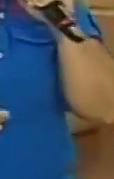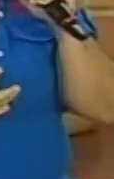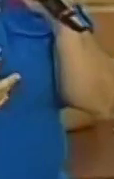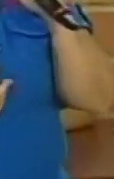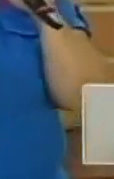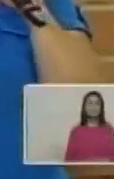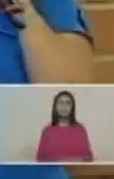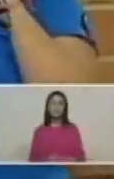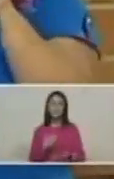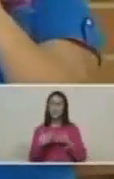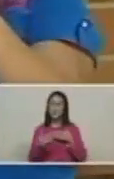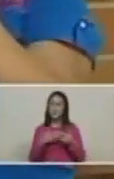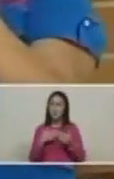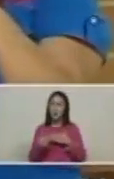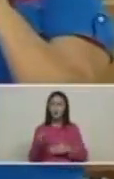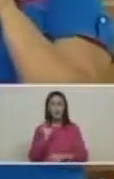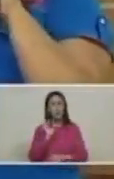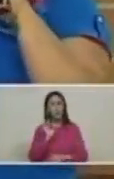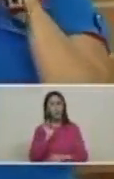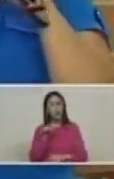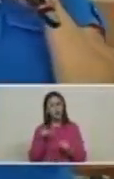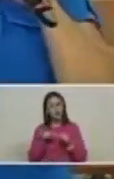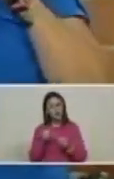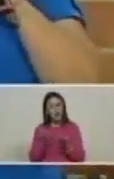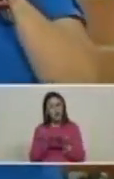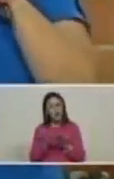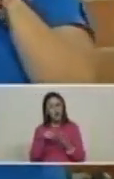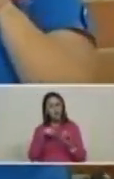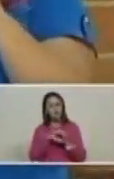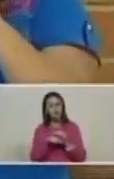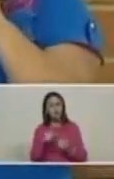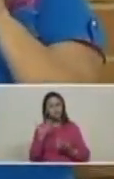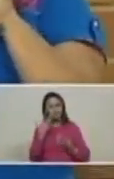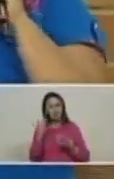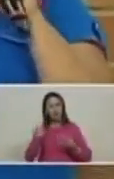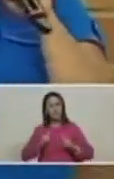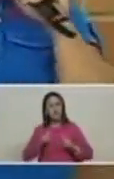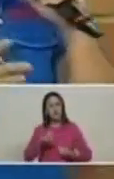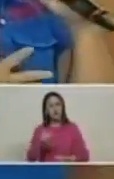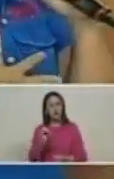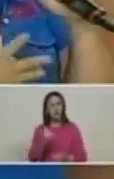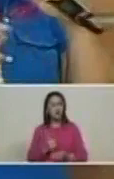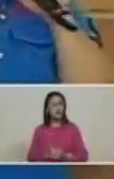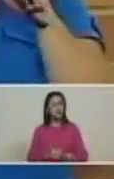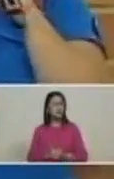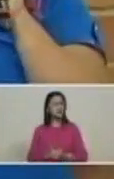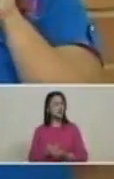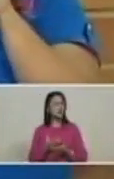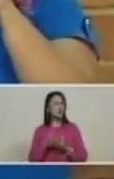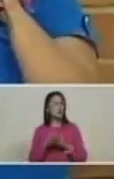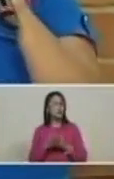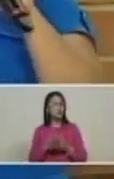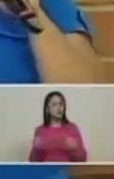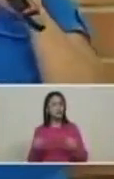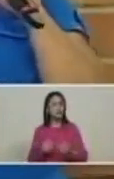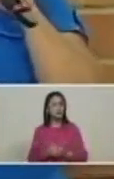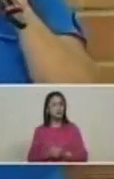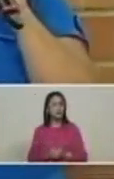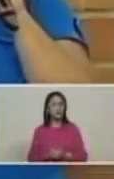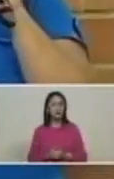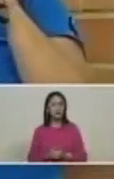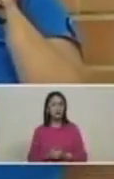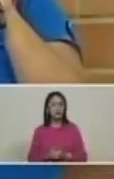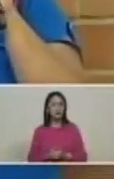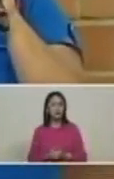tan maravillosa. Con el mismo dolor ver que hay vida, que hay esperanza. Y que todos estos muchachos que hoy